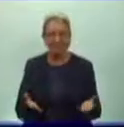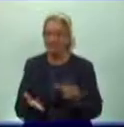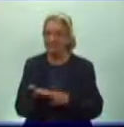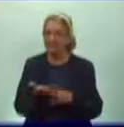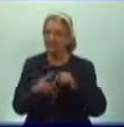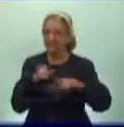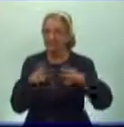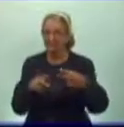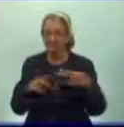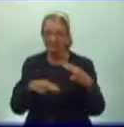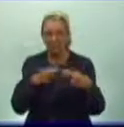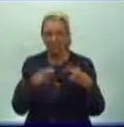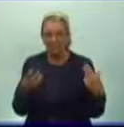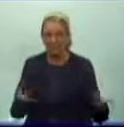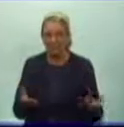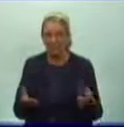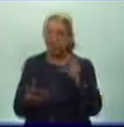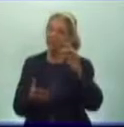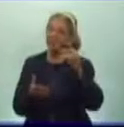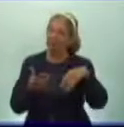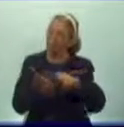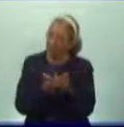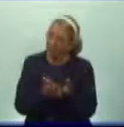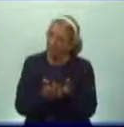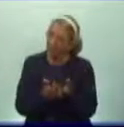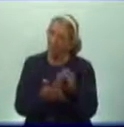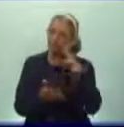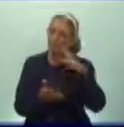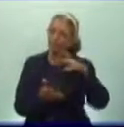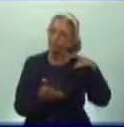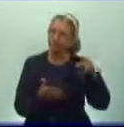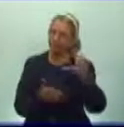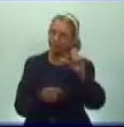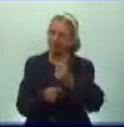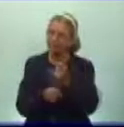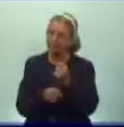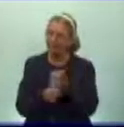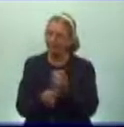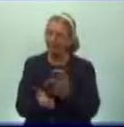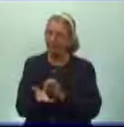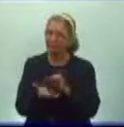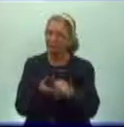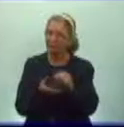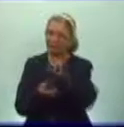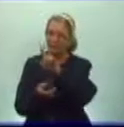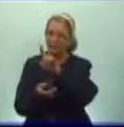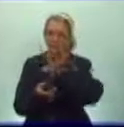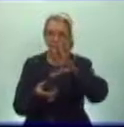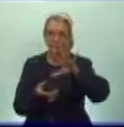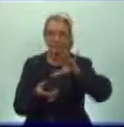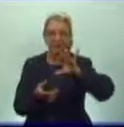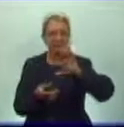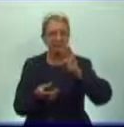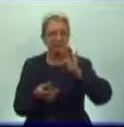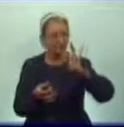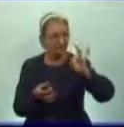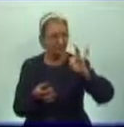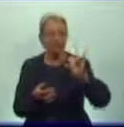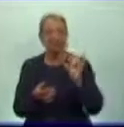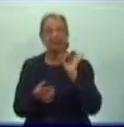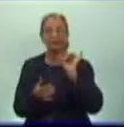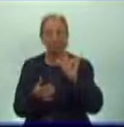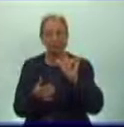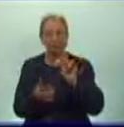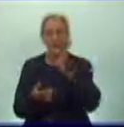semana. Van a buscar el cuaderno de escritura y van a realizar la actividad de la página 157 y 162. Ahí en